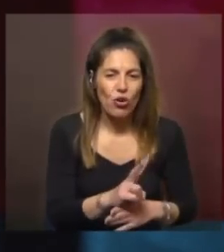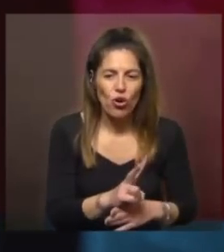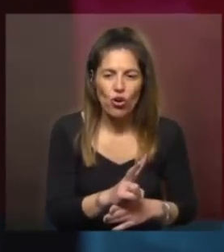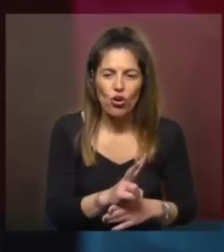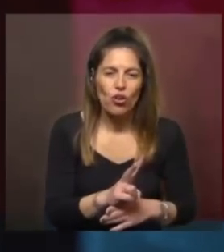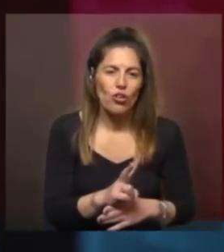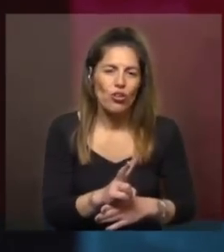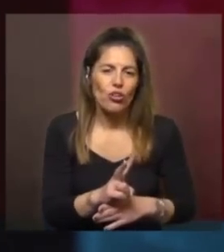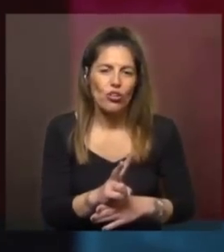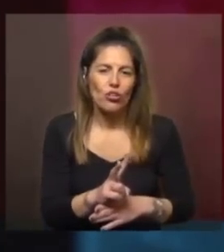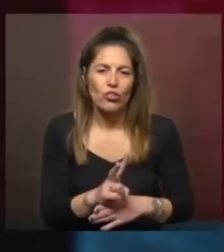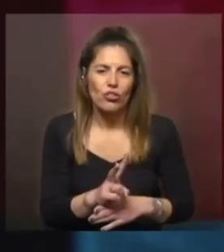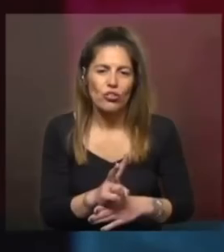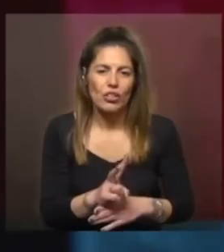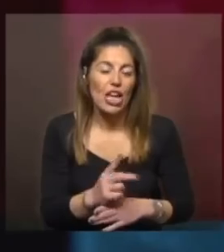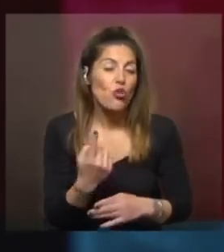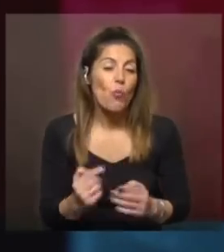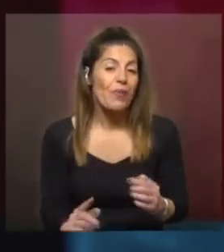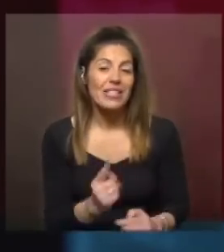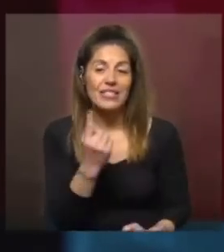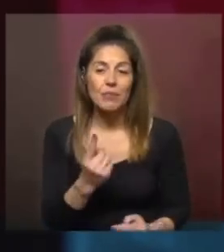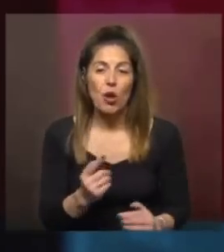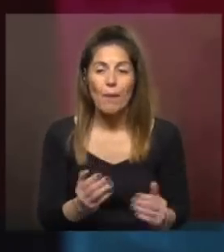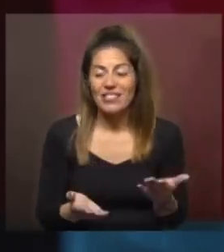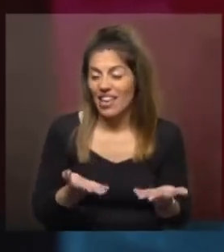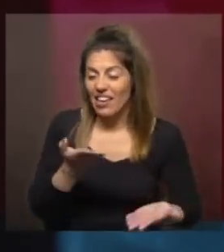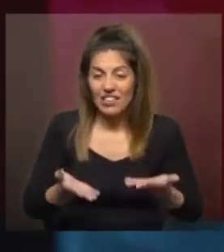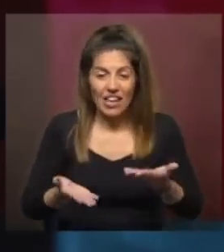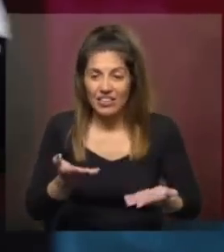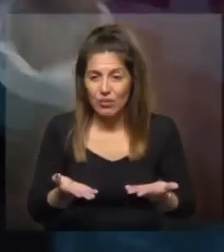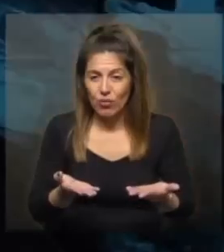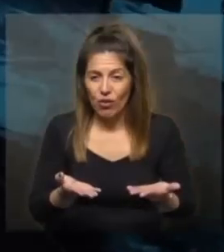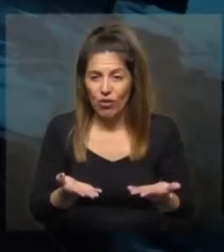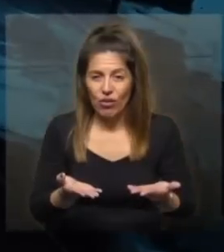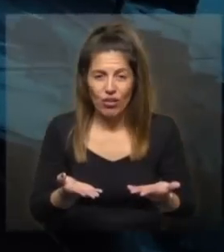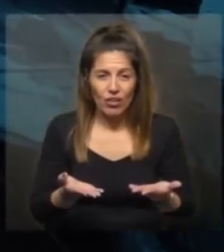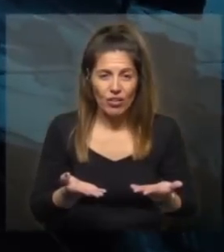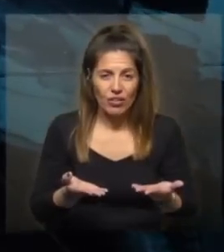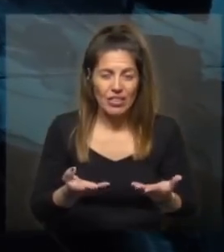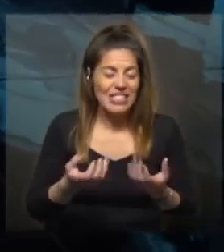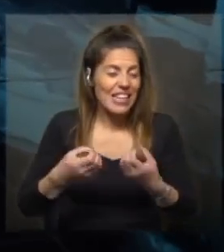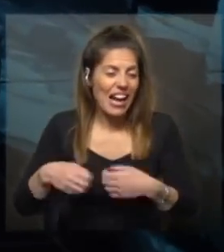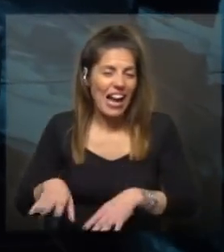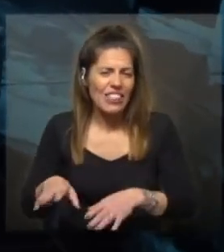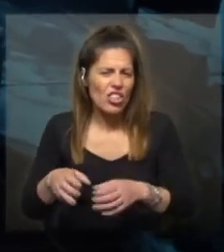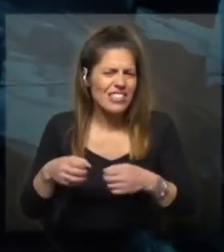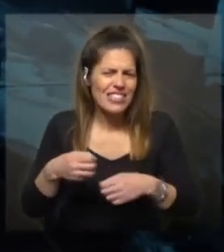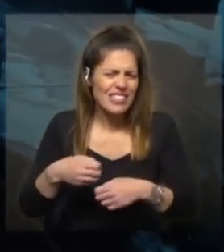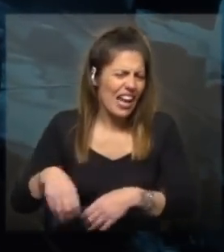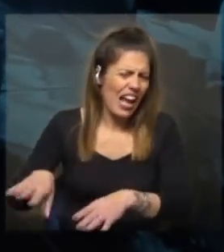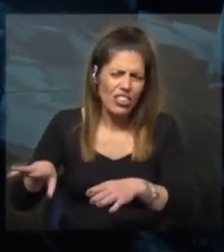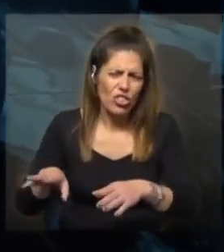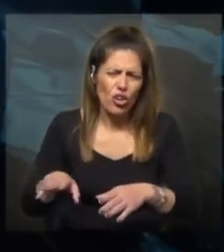sean en un principio más equitativo más equivalentes quizás despojándonos de esos de esos grandes